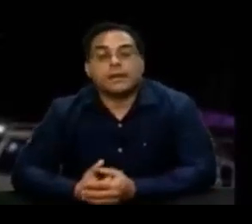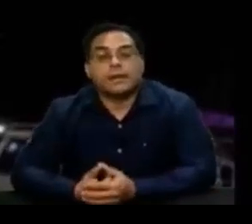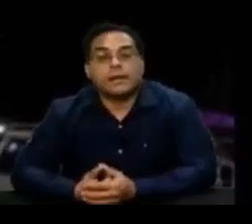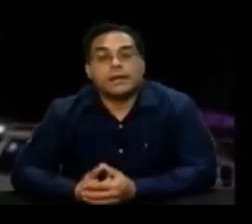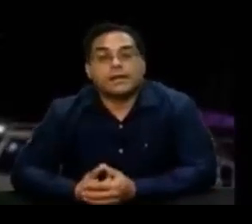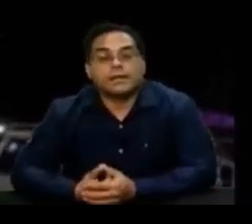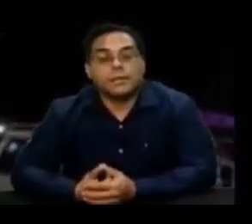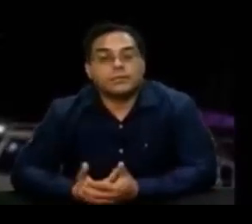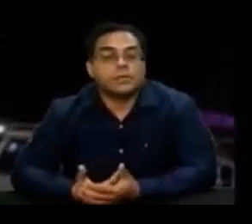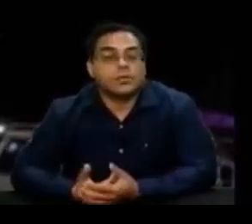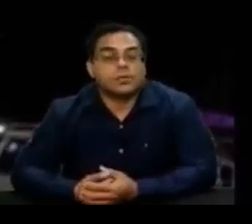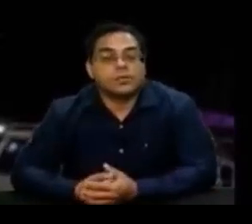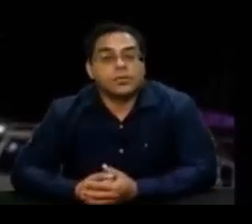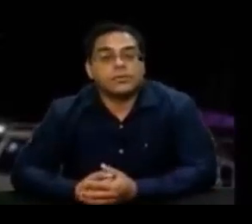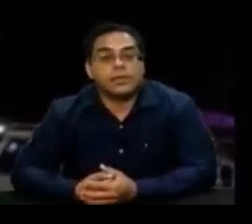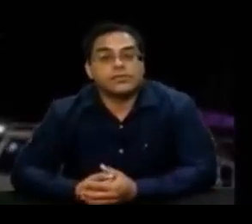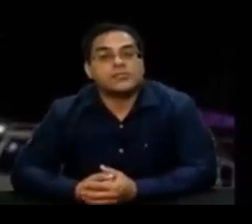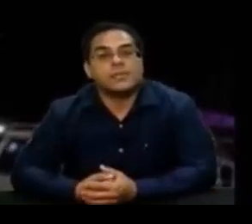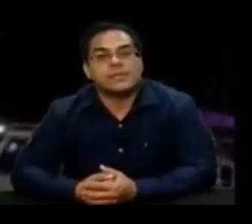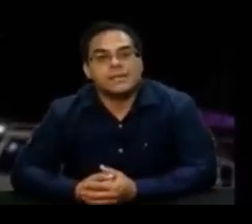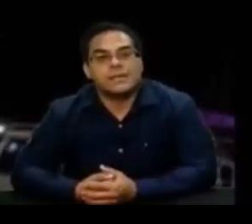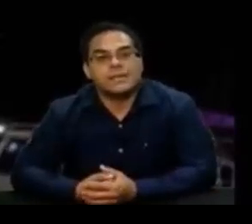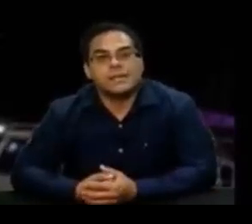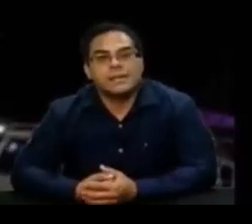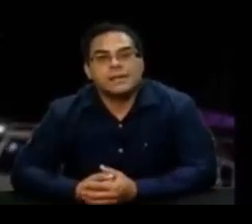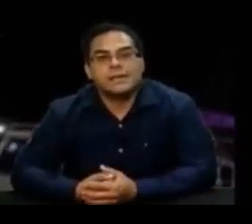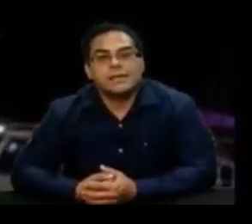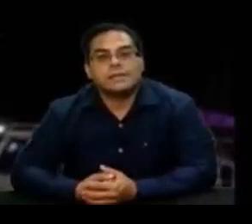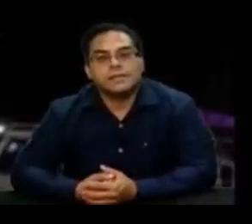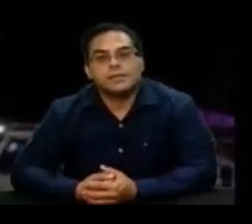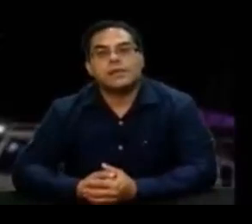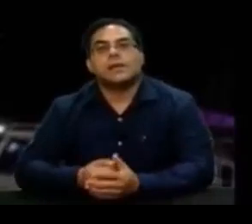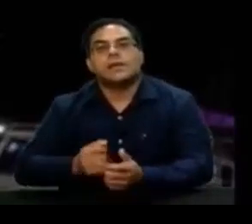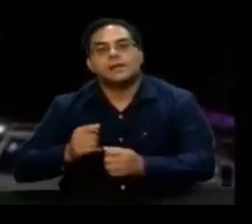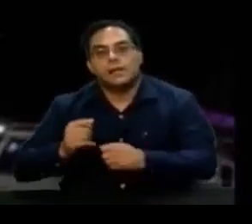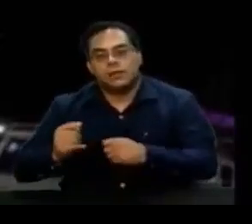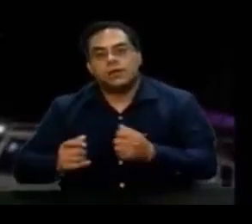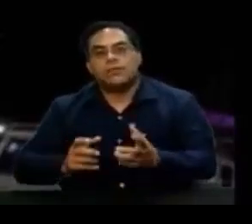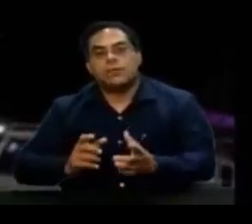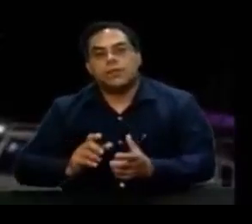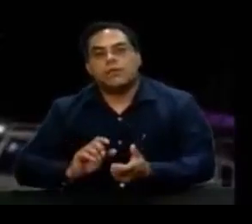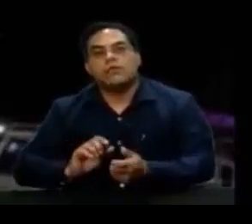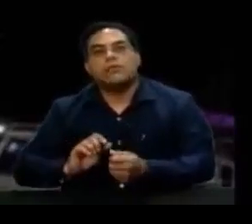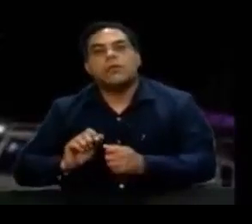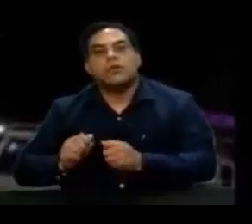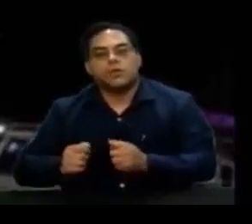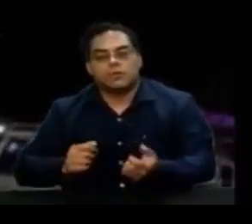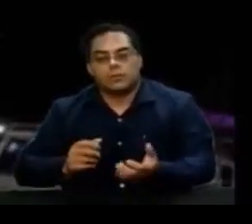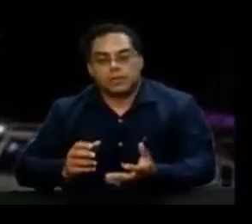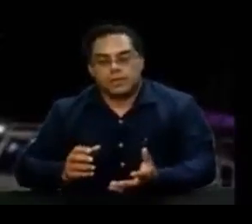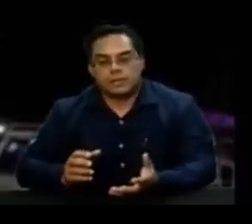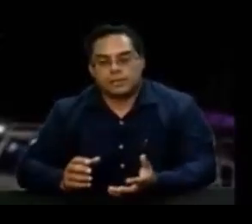fijar las fracturas, se conoce como fijación semirrígida. Y esta sí nos da de alguna forma un